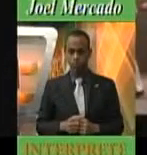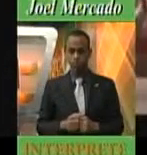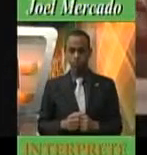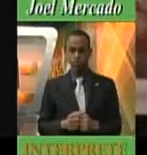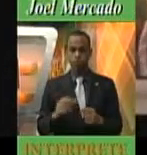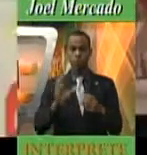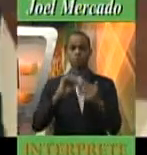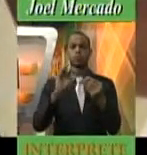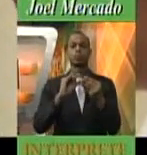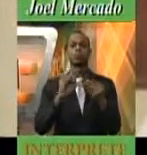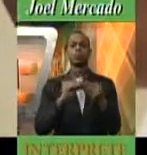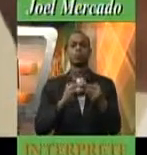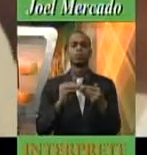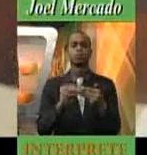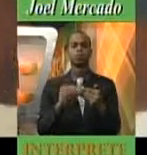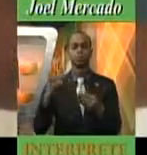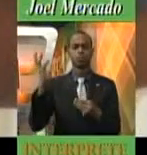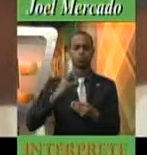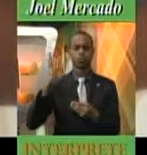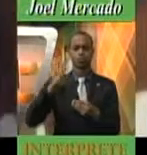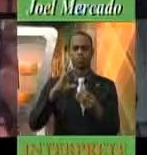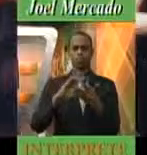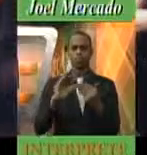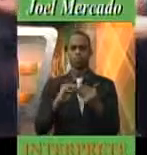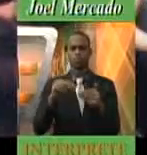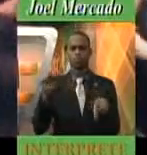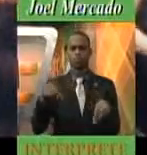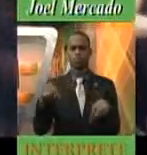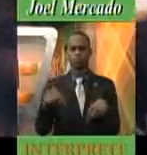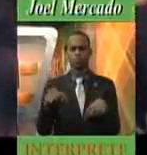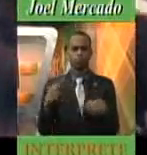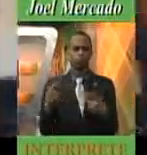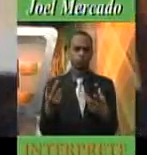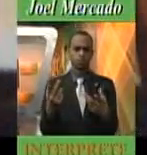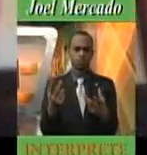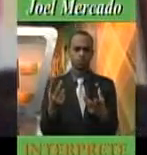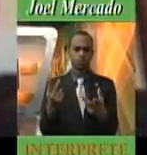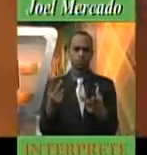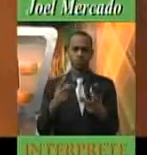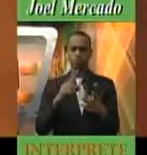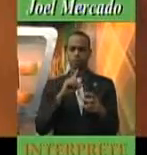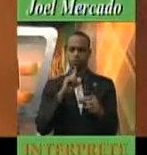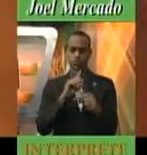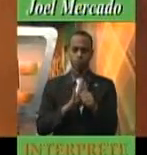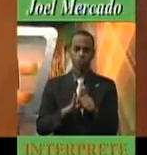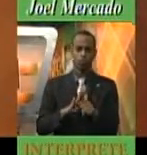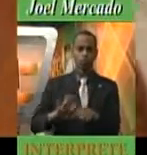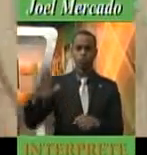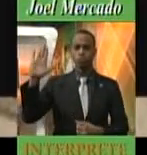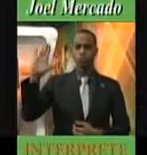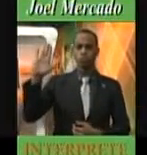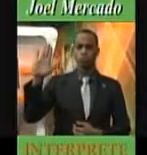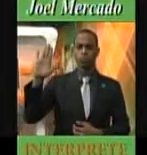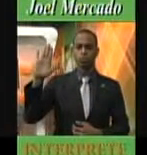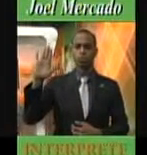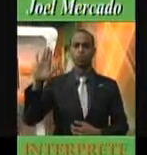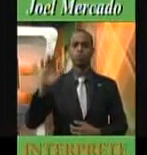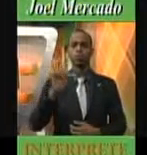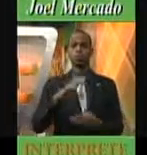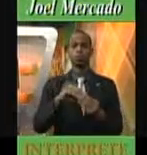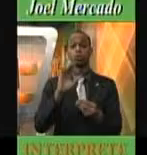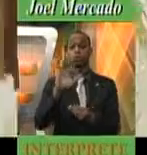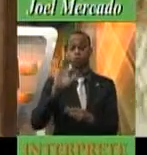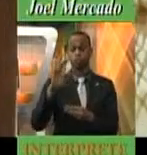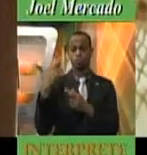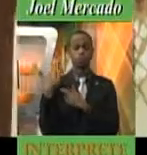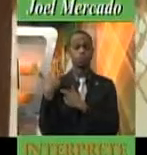nos dijo, cuando conversamos este asunto en el momento de juramentarnos, lo tuyo es